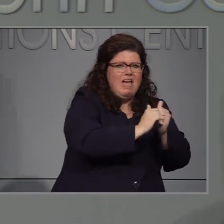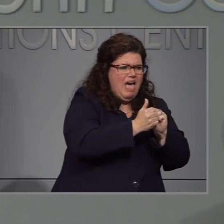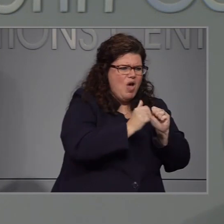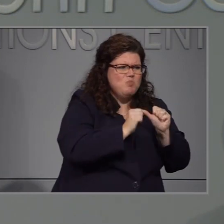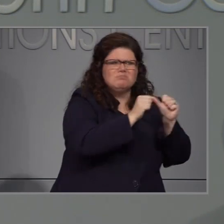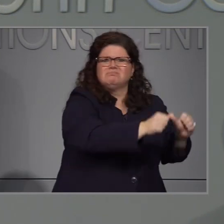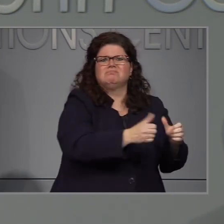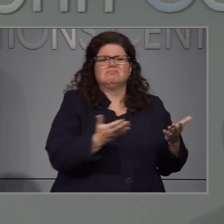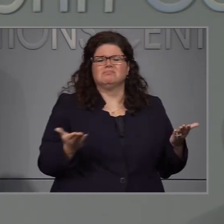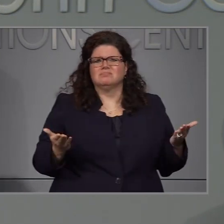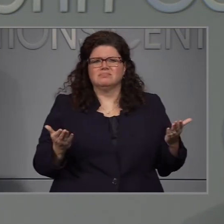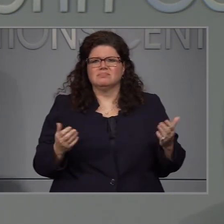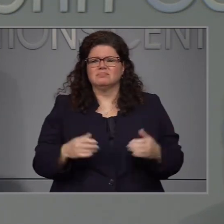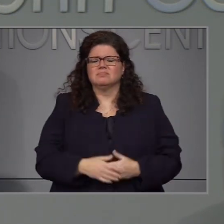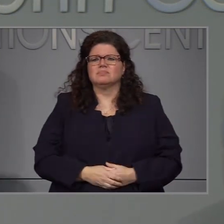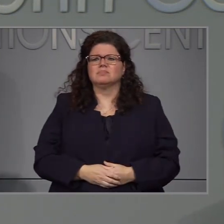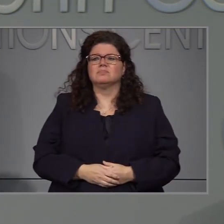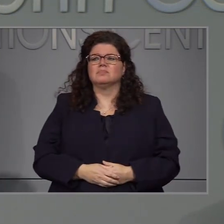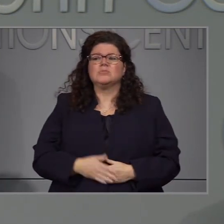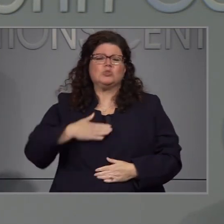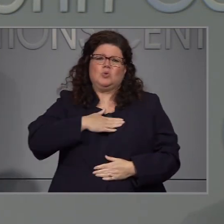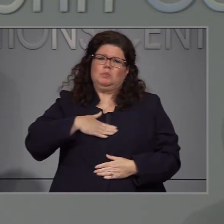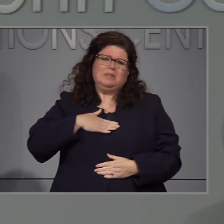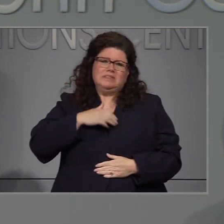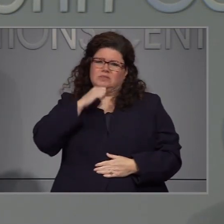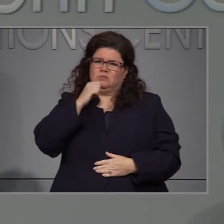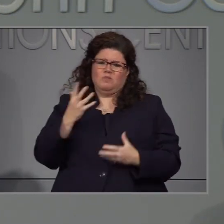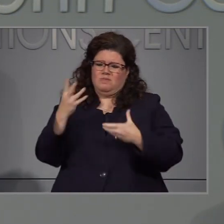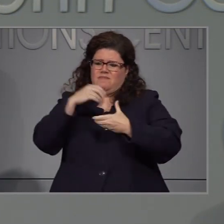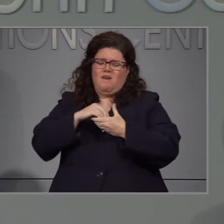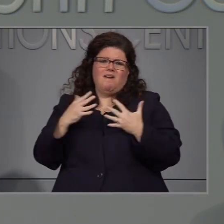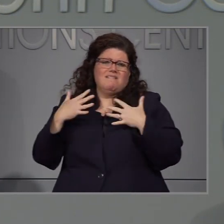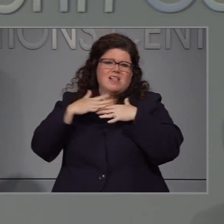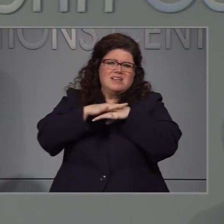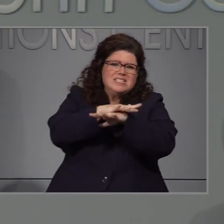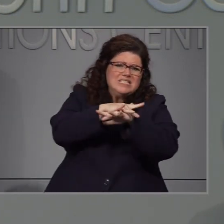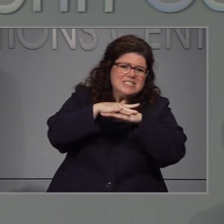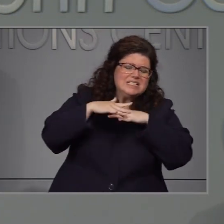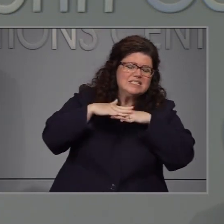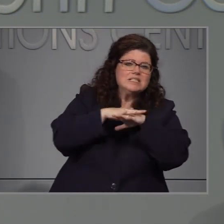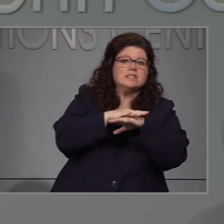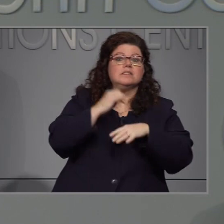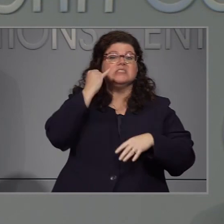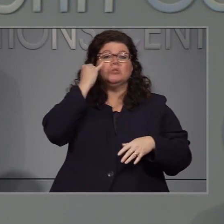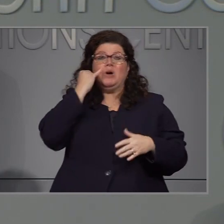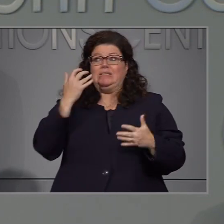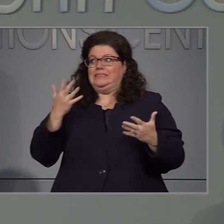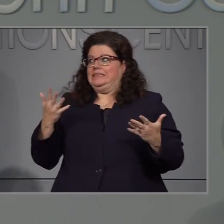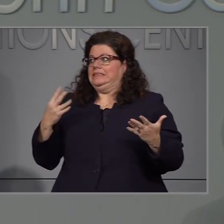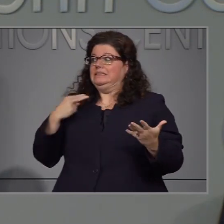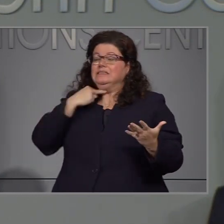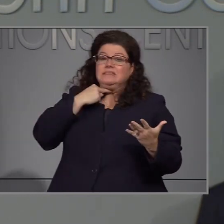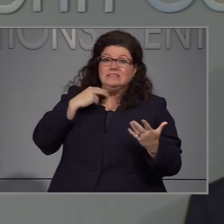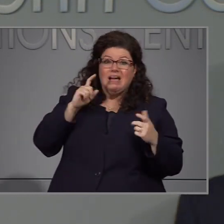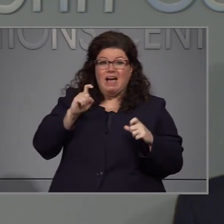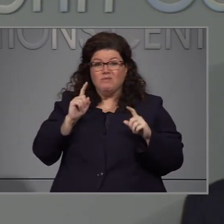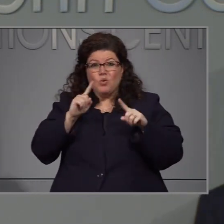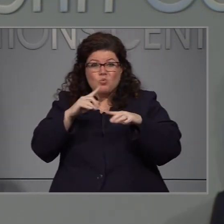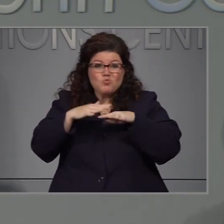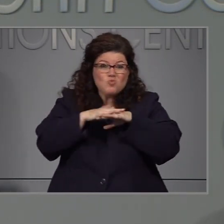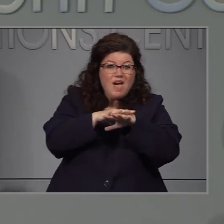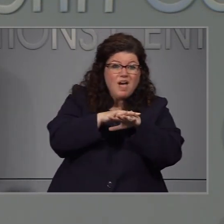Enfáticamente, recomendamos a las personas que se reúnan en grandes agrupaciones, pero cuando esto no es